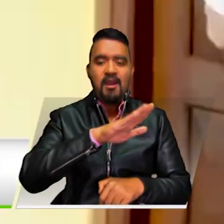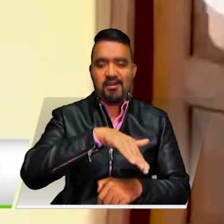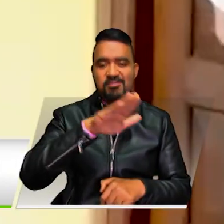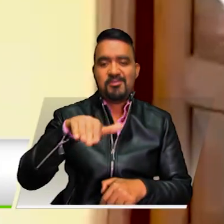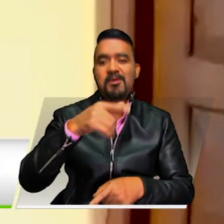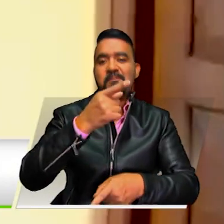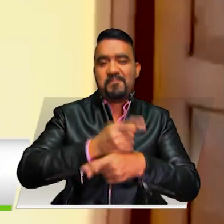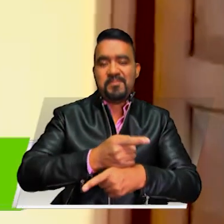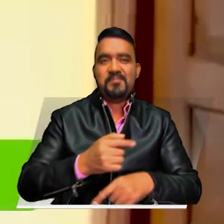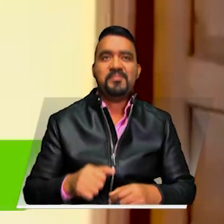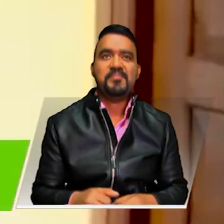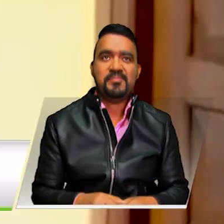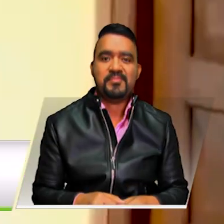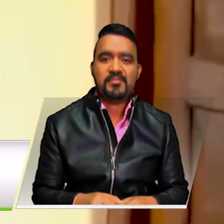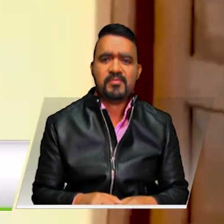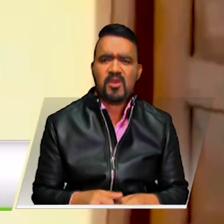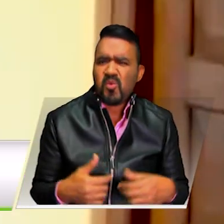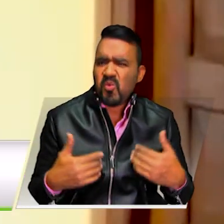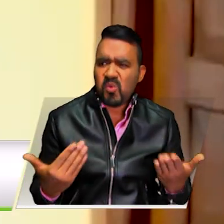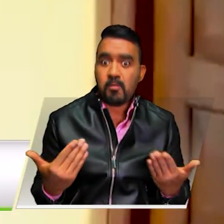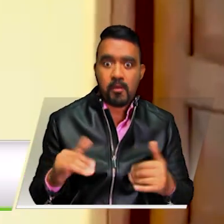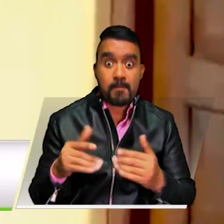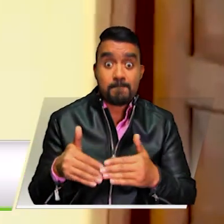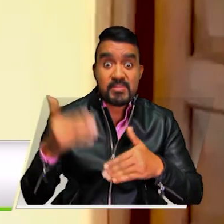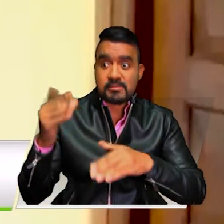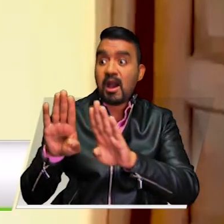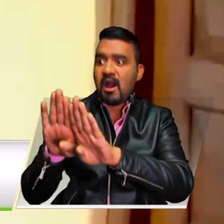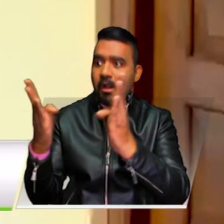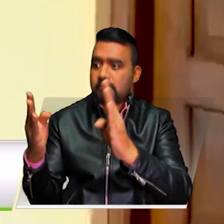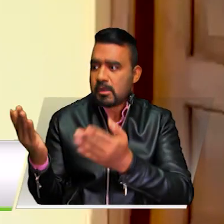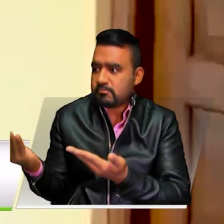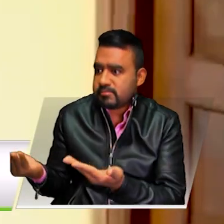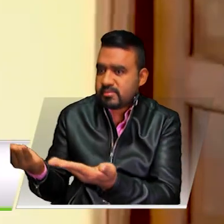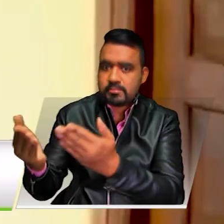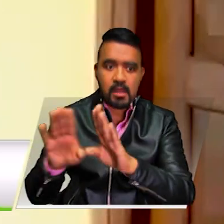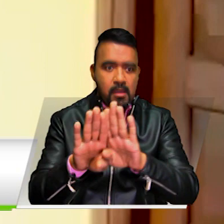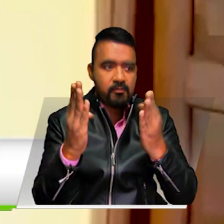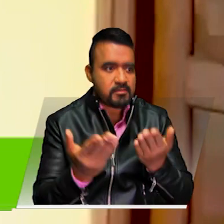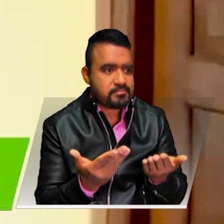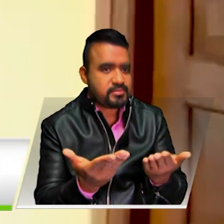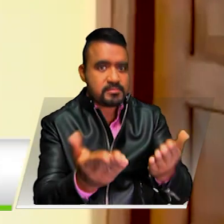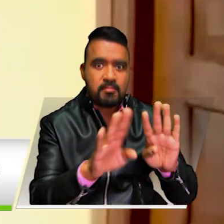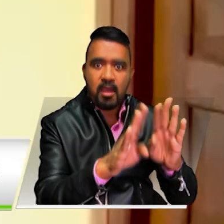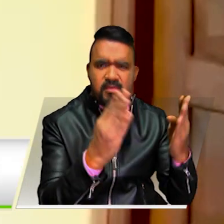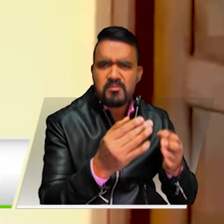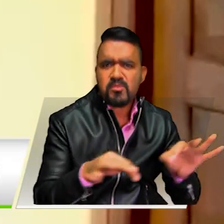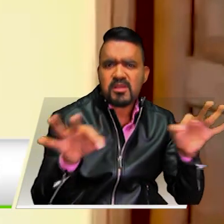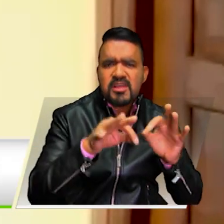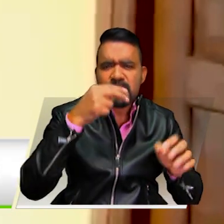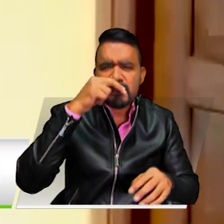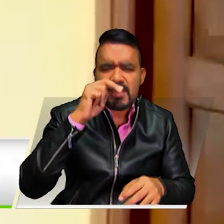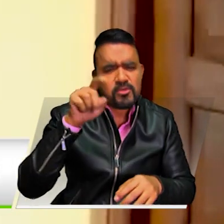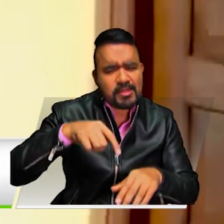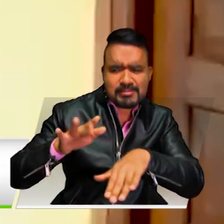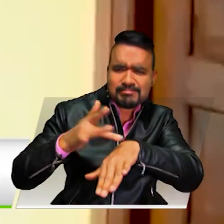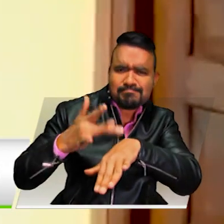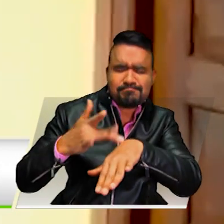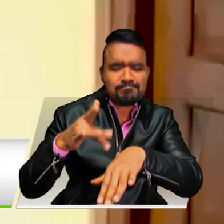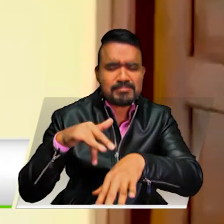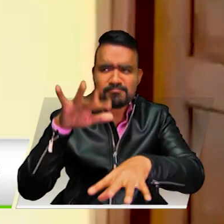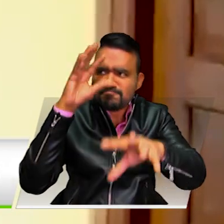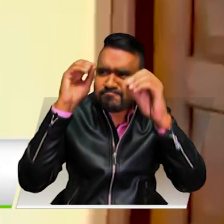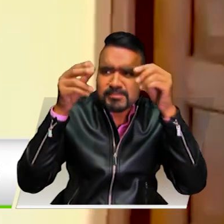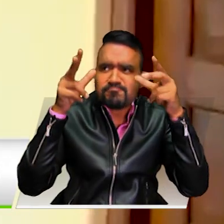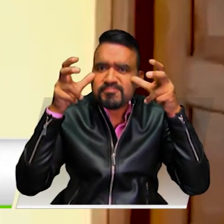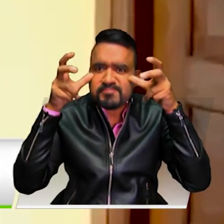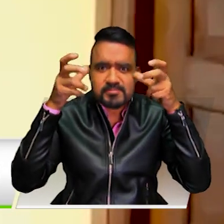está abrir y garantizar esa pensión fundamental para el desarrollo cognitivo motor socio-emocional y claramente para